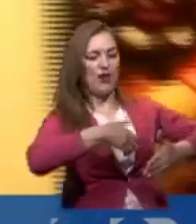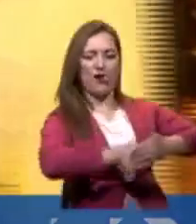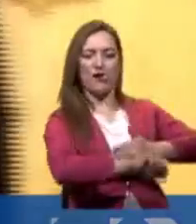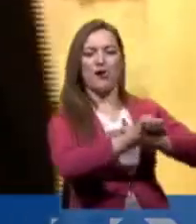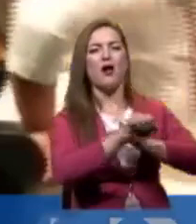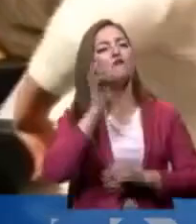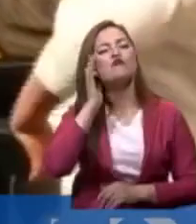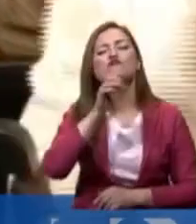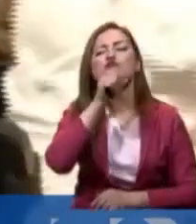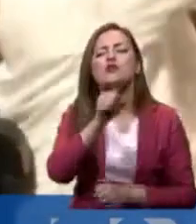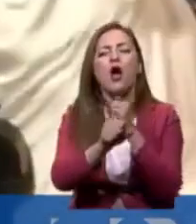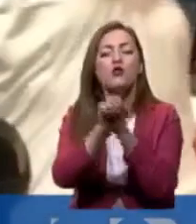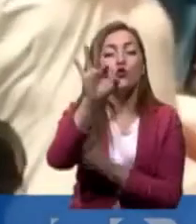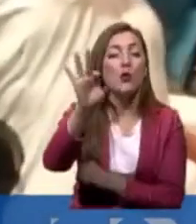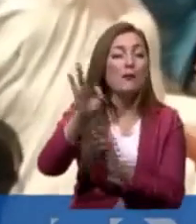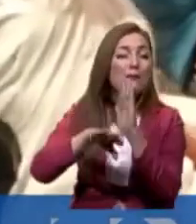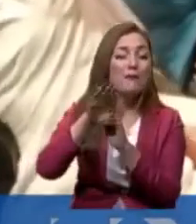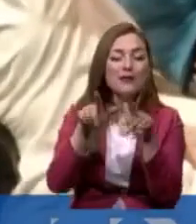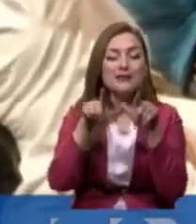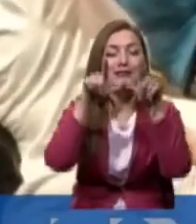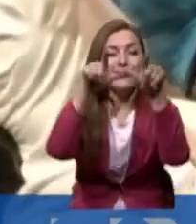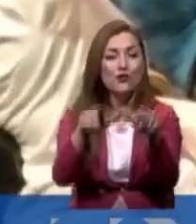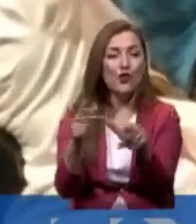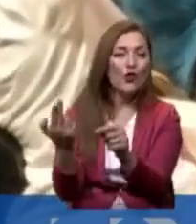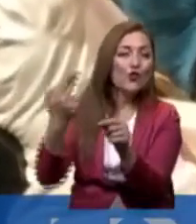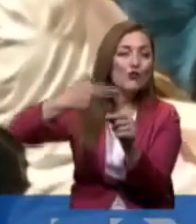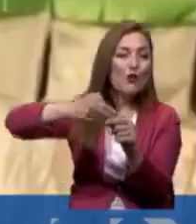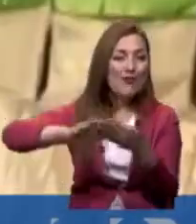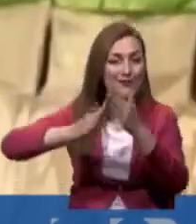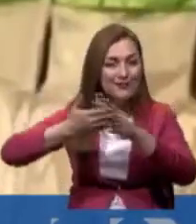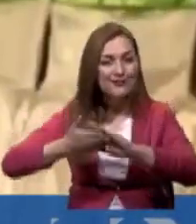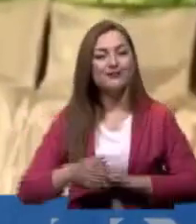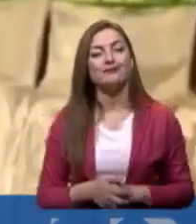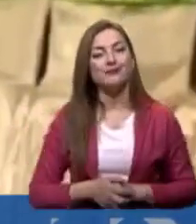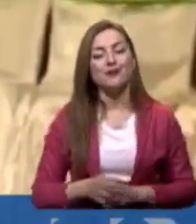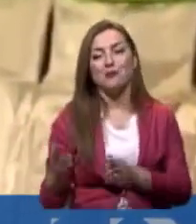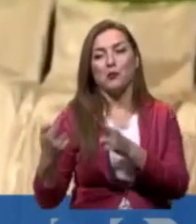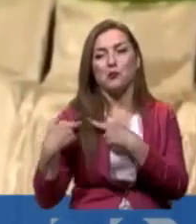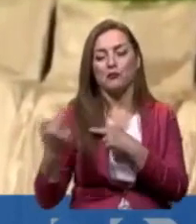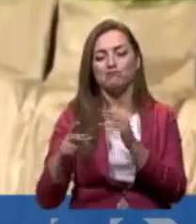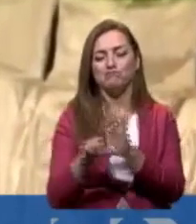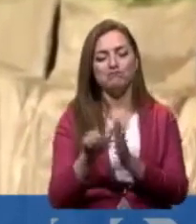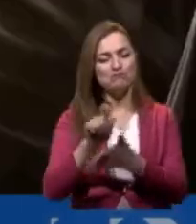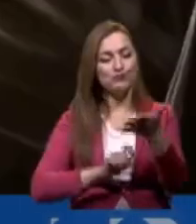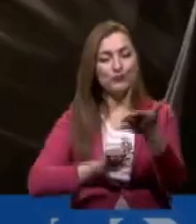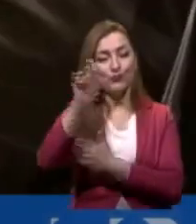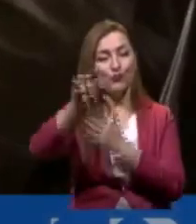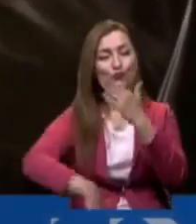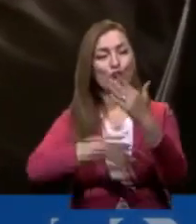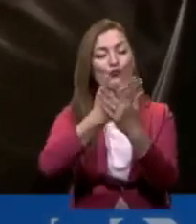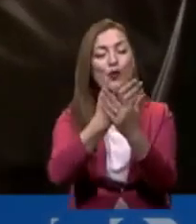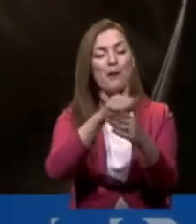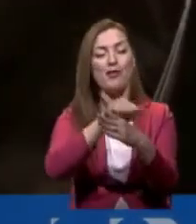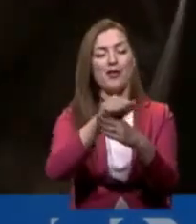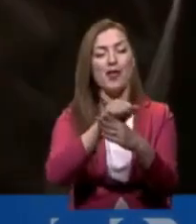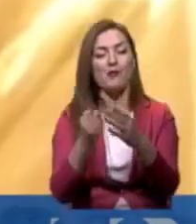99 años de edad, quienes fueron certificados con la participación comunitaria, encargada de legitimar a los practicantes de la